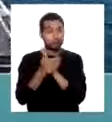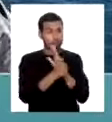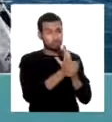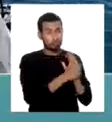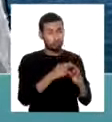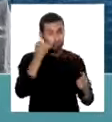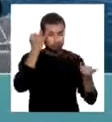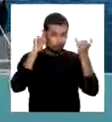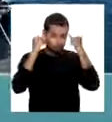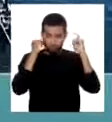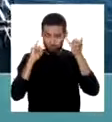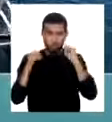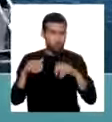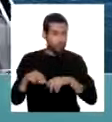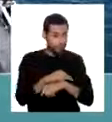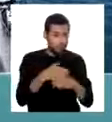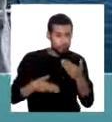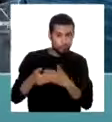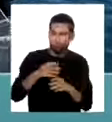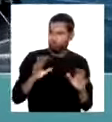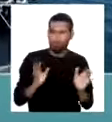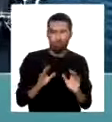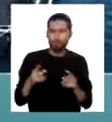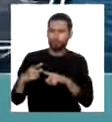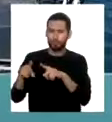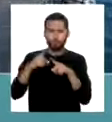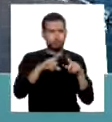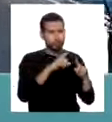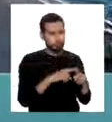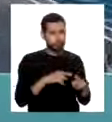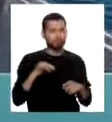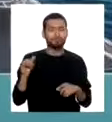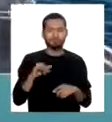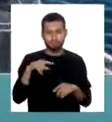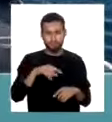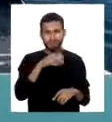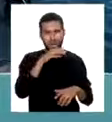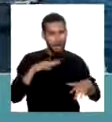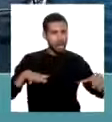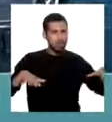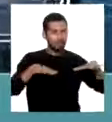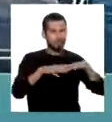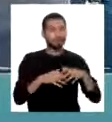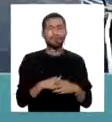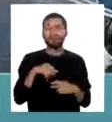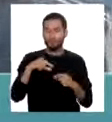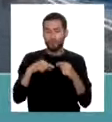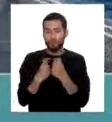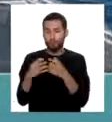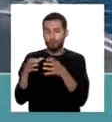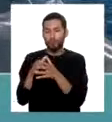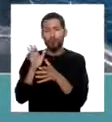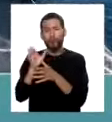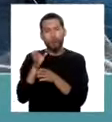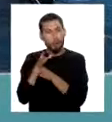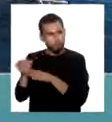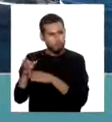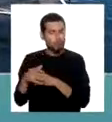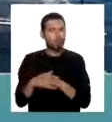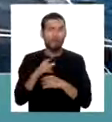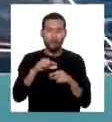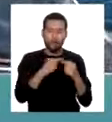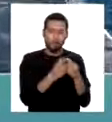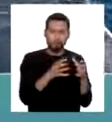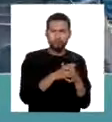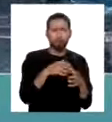un emprendimiento, así un es, negocio, claro, una actividad. Lo mismo sucede también en el campo rural. Entonces se conforman los grupos de interés, que son